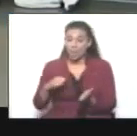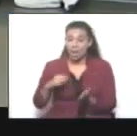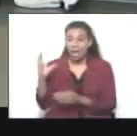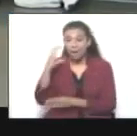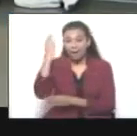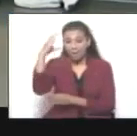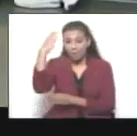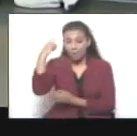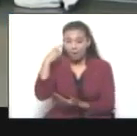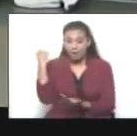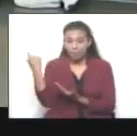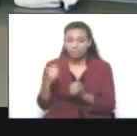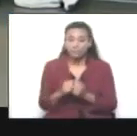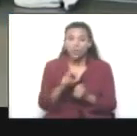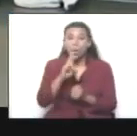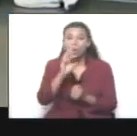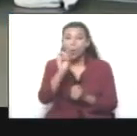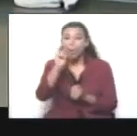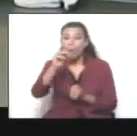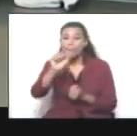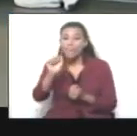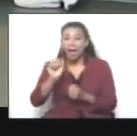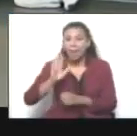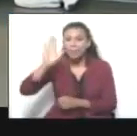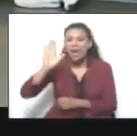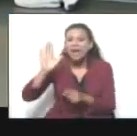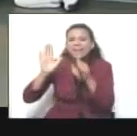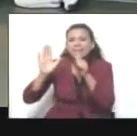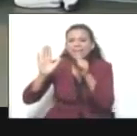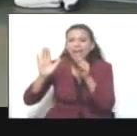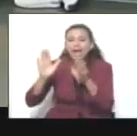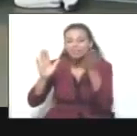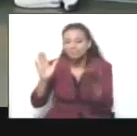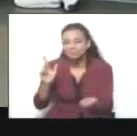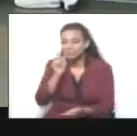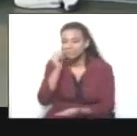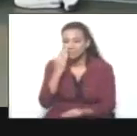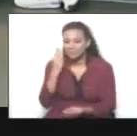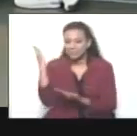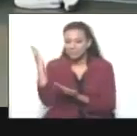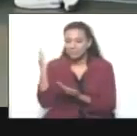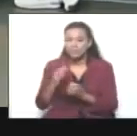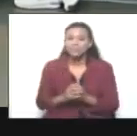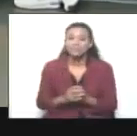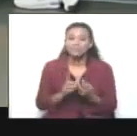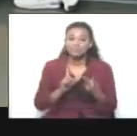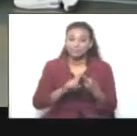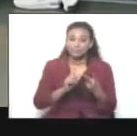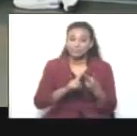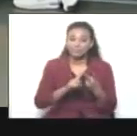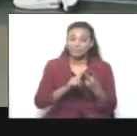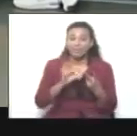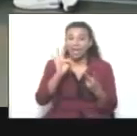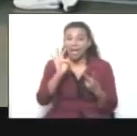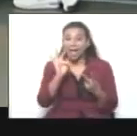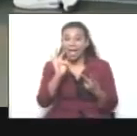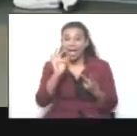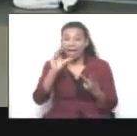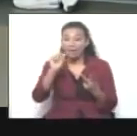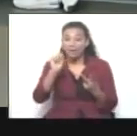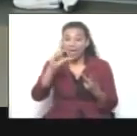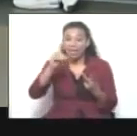Caricuao. Román, levanta la mano, Román. Está Franderlis